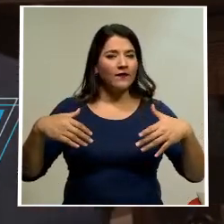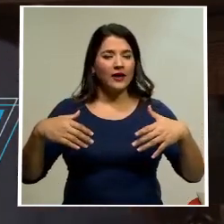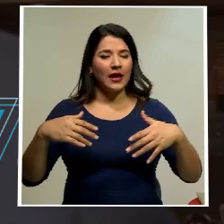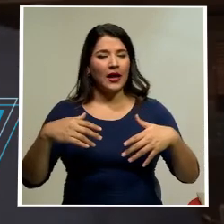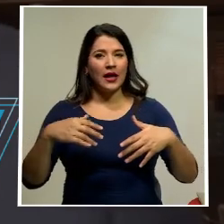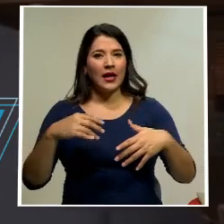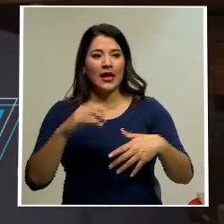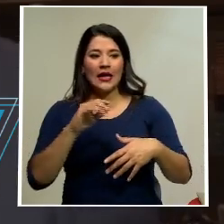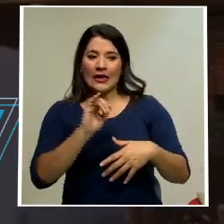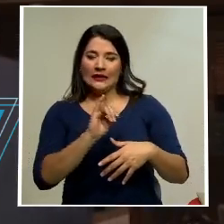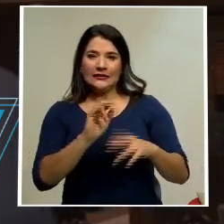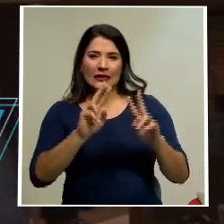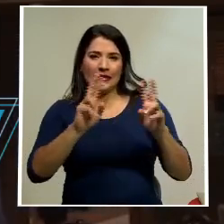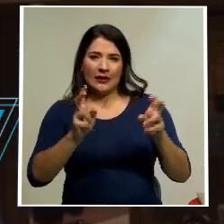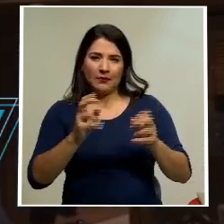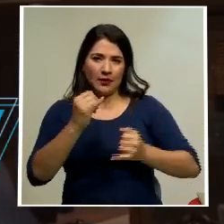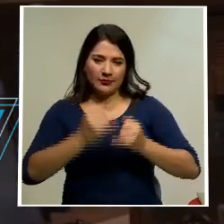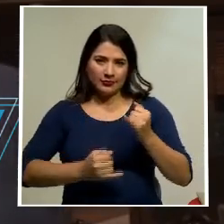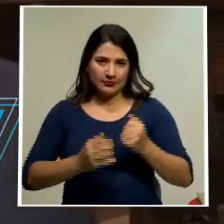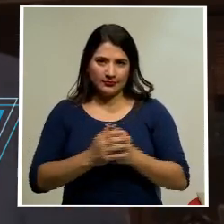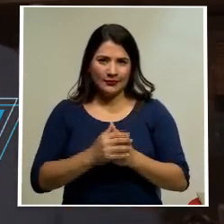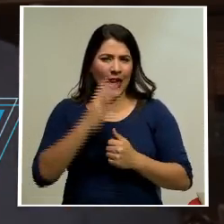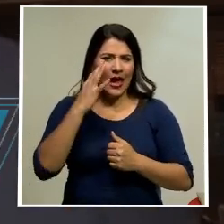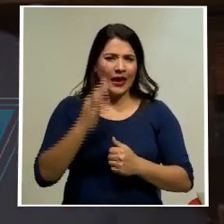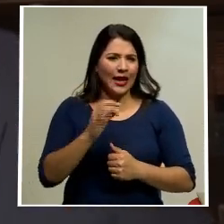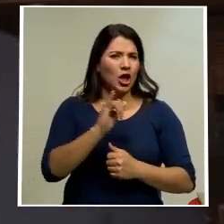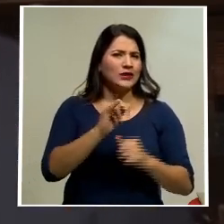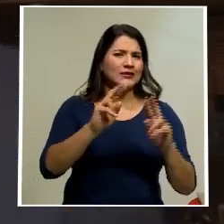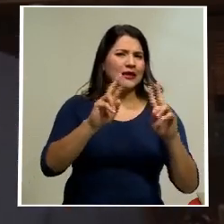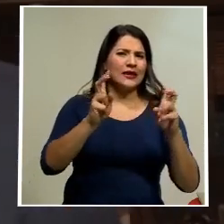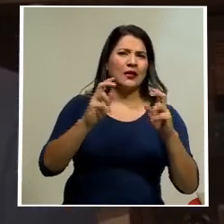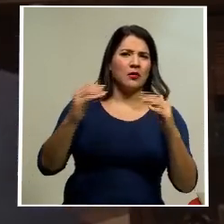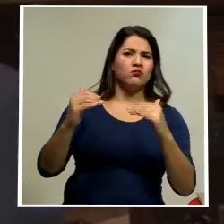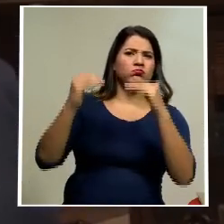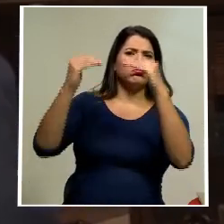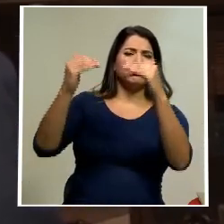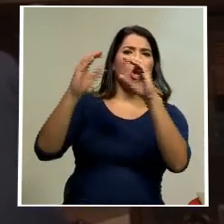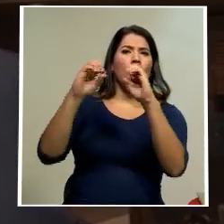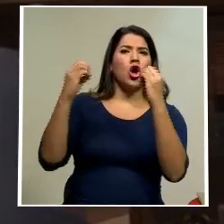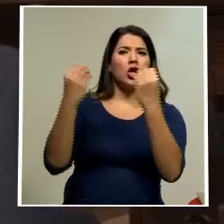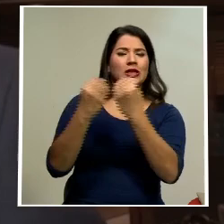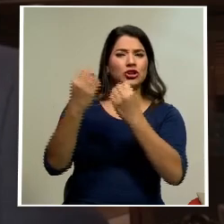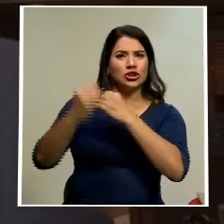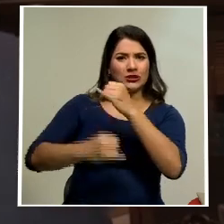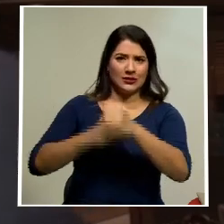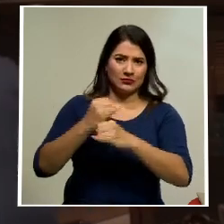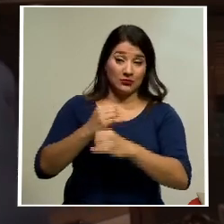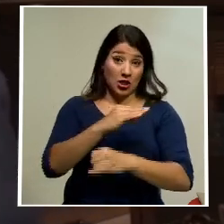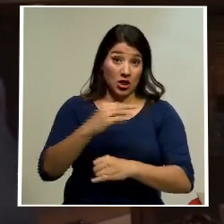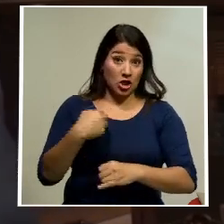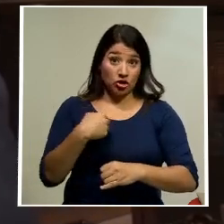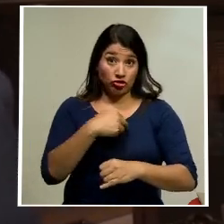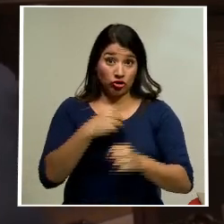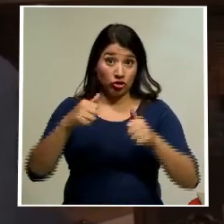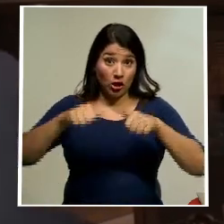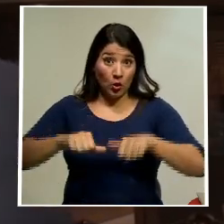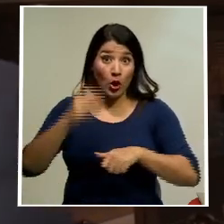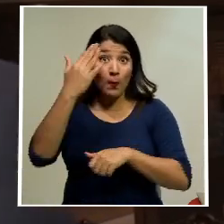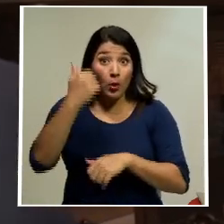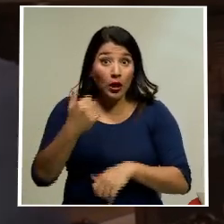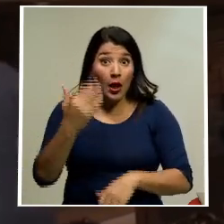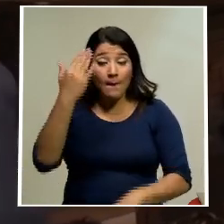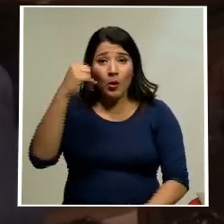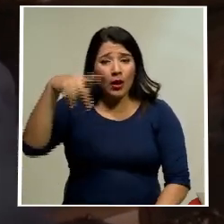el tema a tribunales internacionales y los respaldaremos plenamente porque realmente Creo que el gobierno del PAC ha quedado